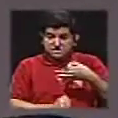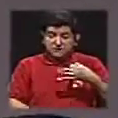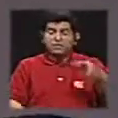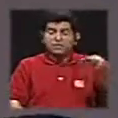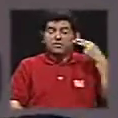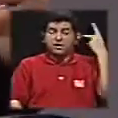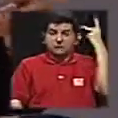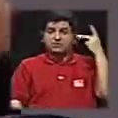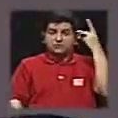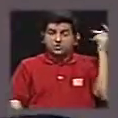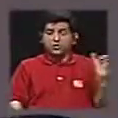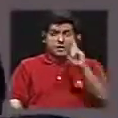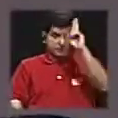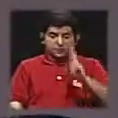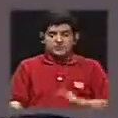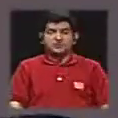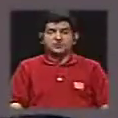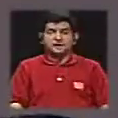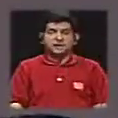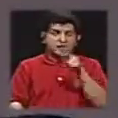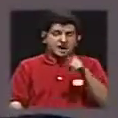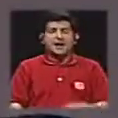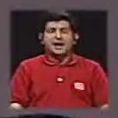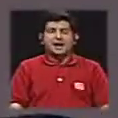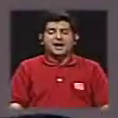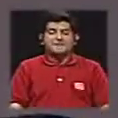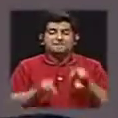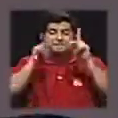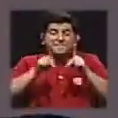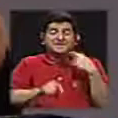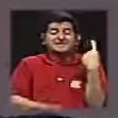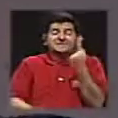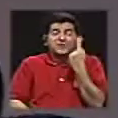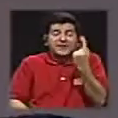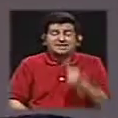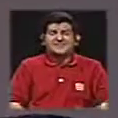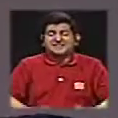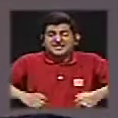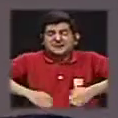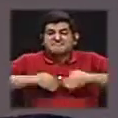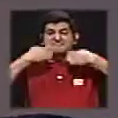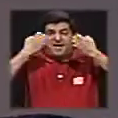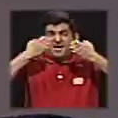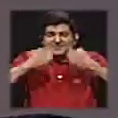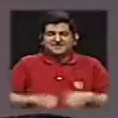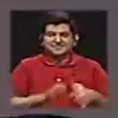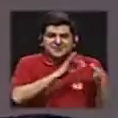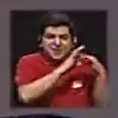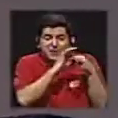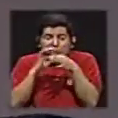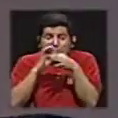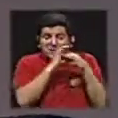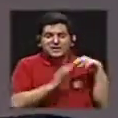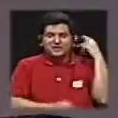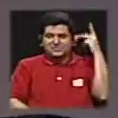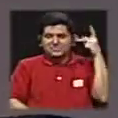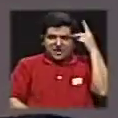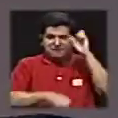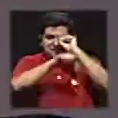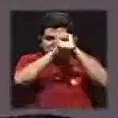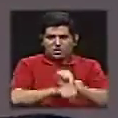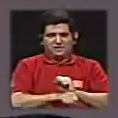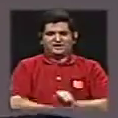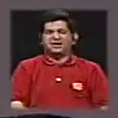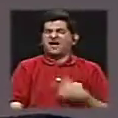política de Costa Rica, los vasos comunicantes que siempre existieron en la política tradicional, siempre.